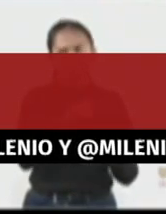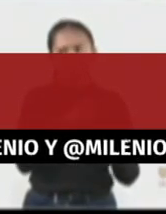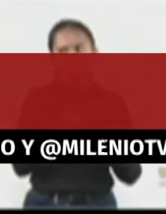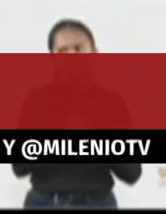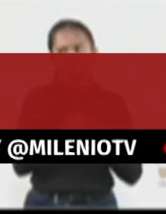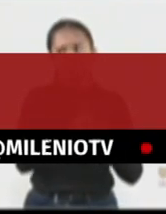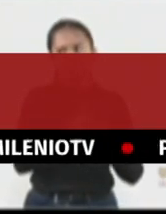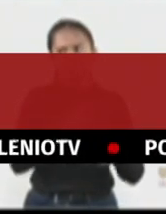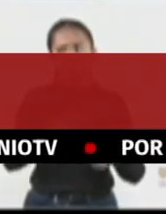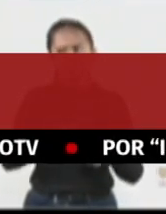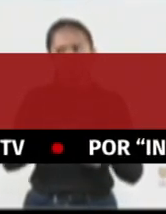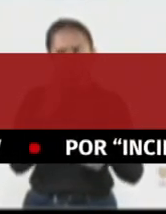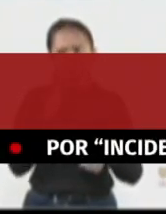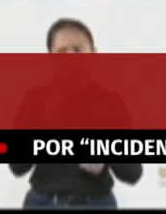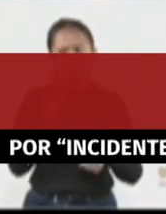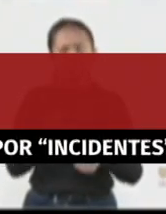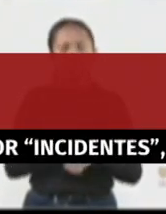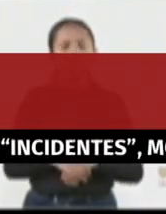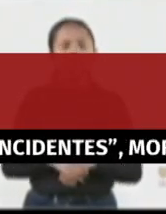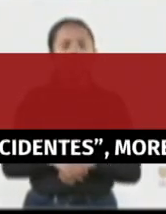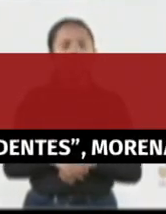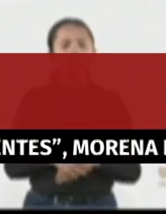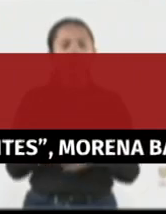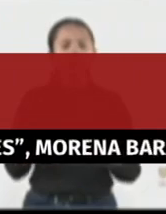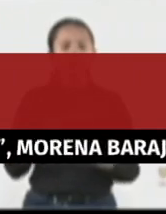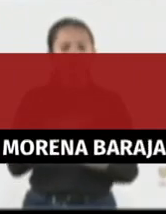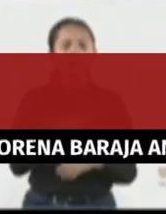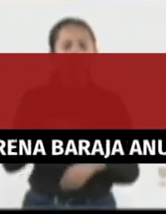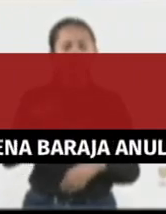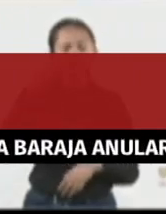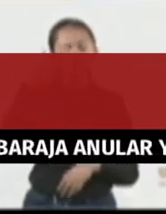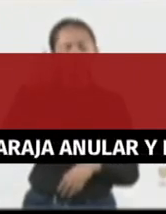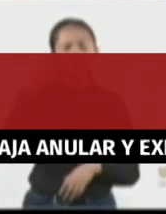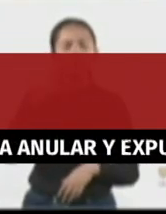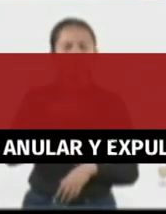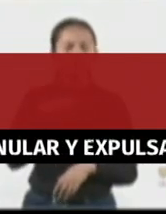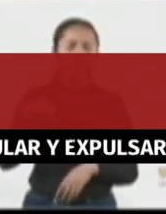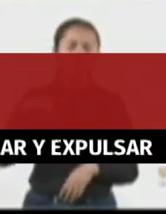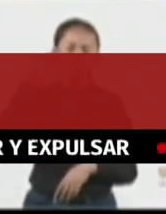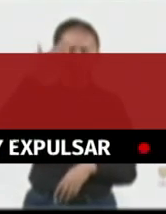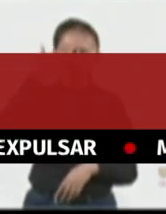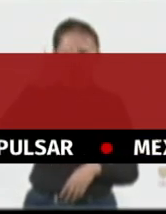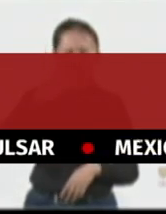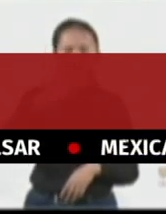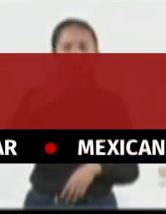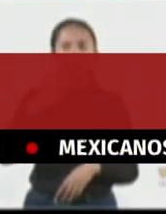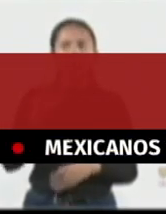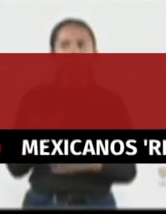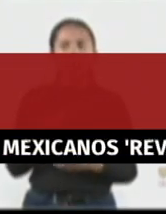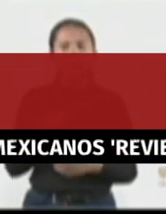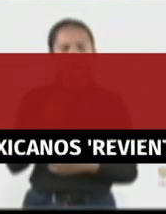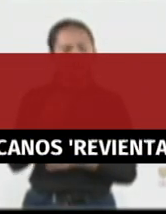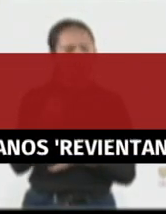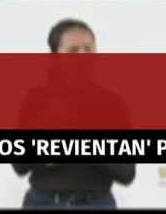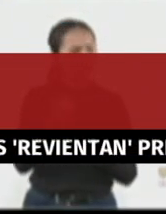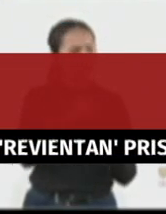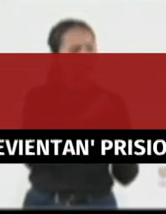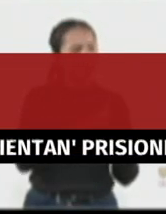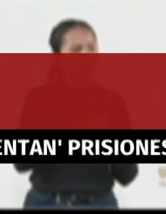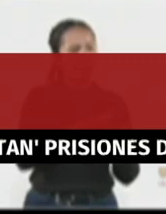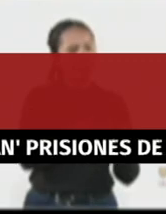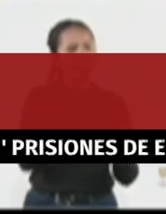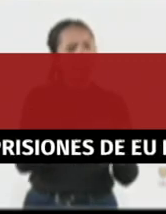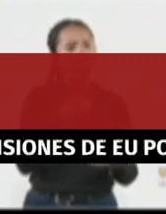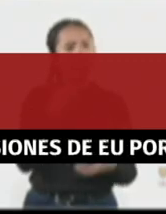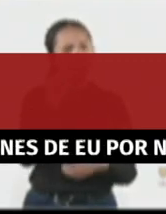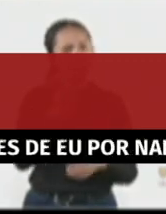un apoyo económico adicional, que sabemos que es un apoyo que quisiéramos que fuera